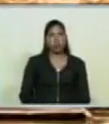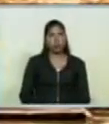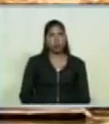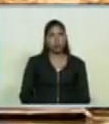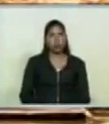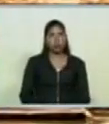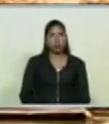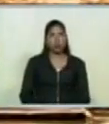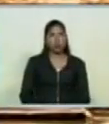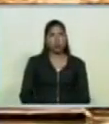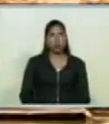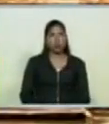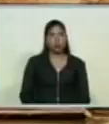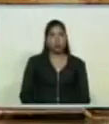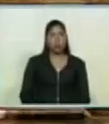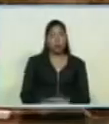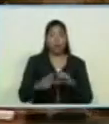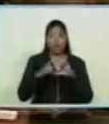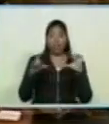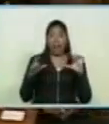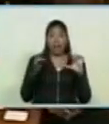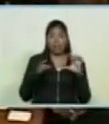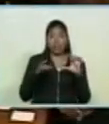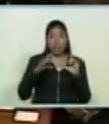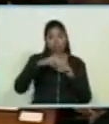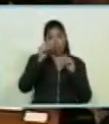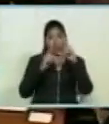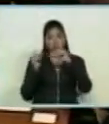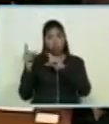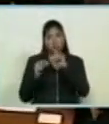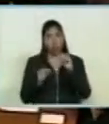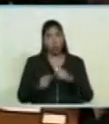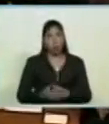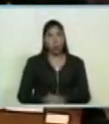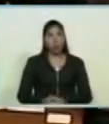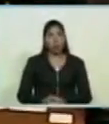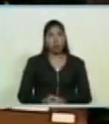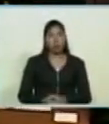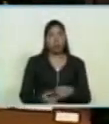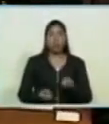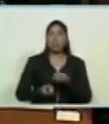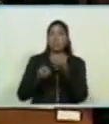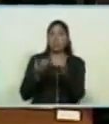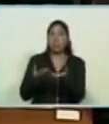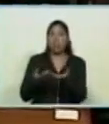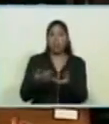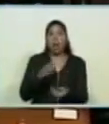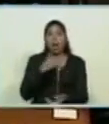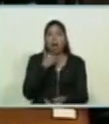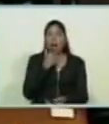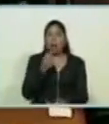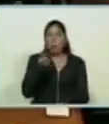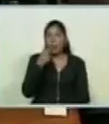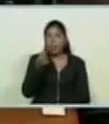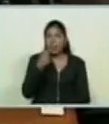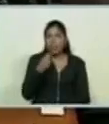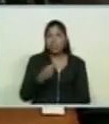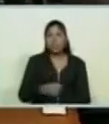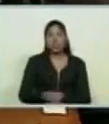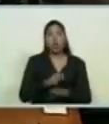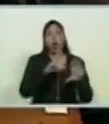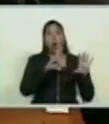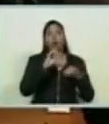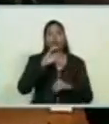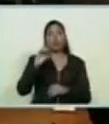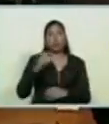mensaje, llevando el carné de la patria, llevando la pensión a quien la necesita, llevando la medicina a través del 800 Salud a quien